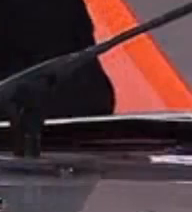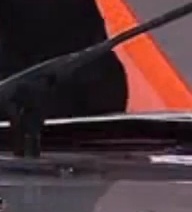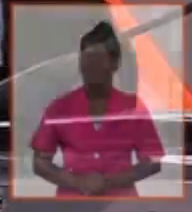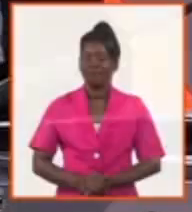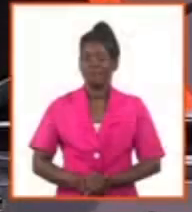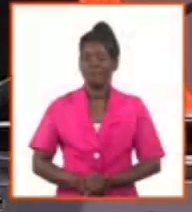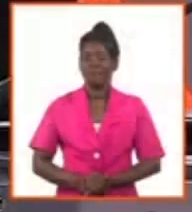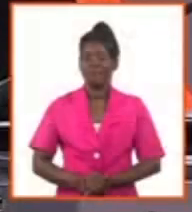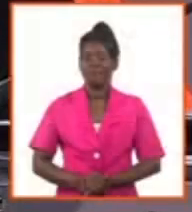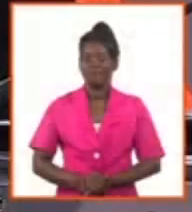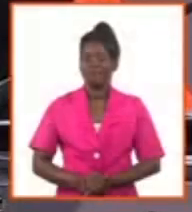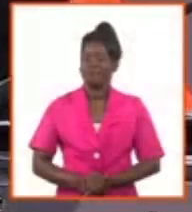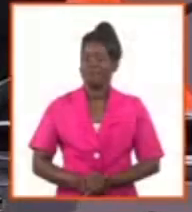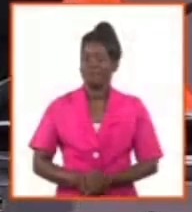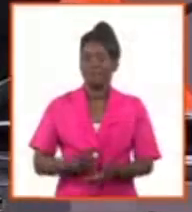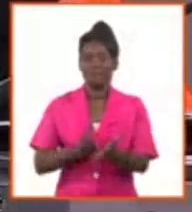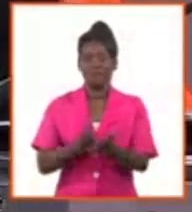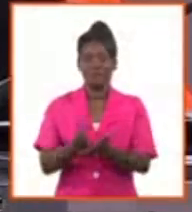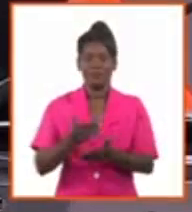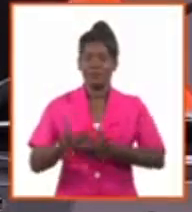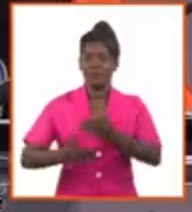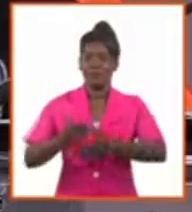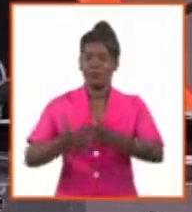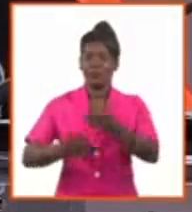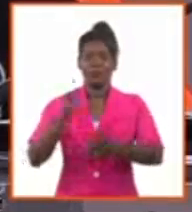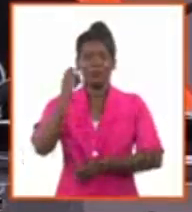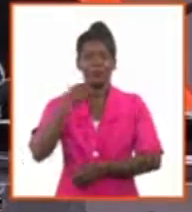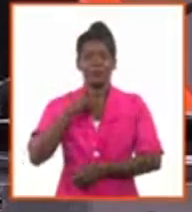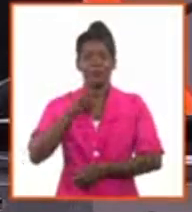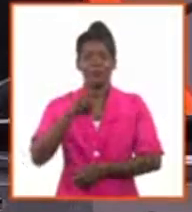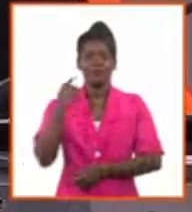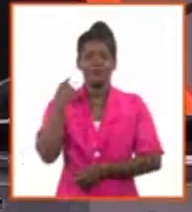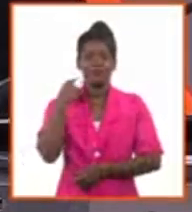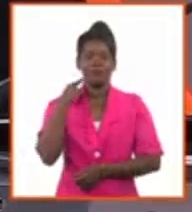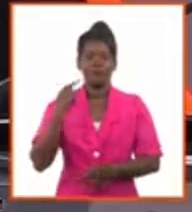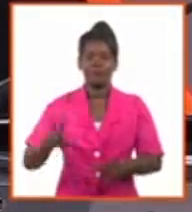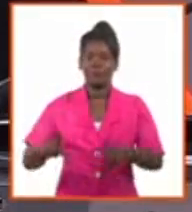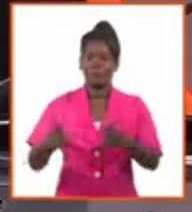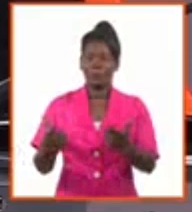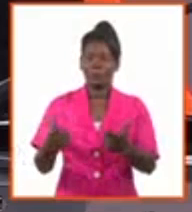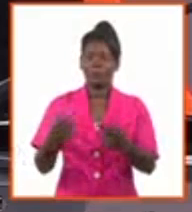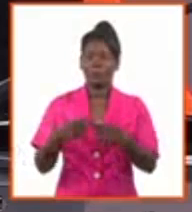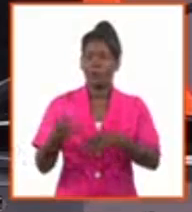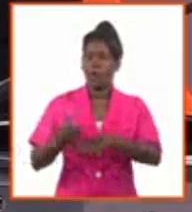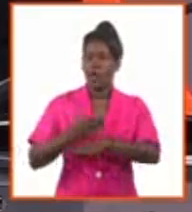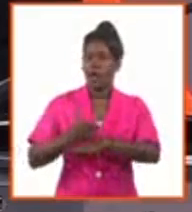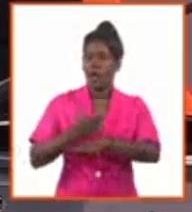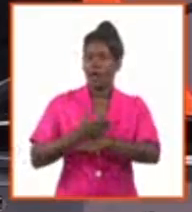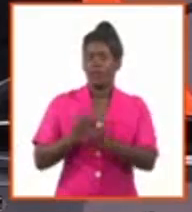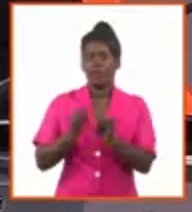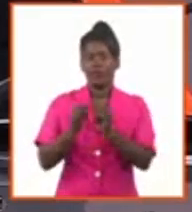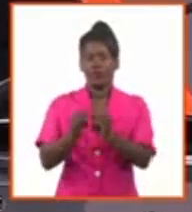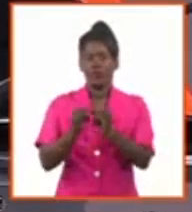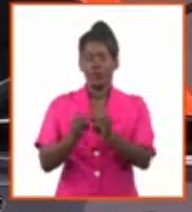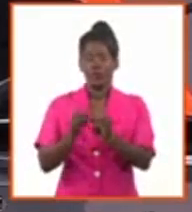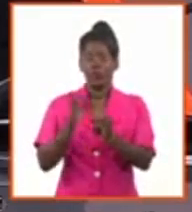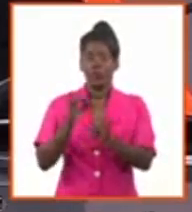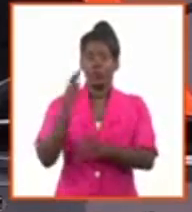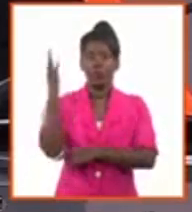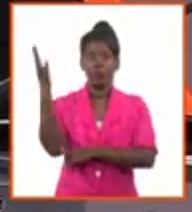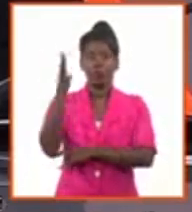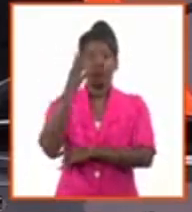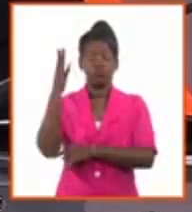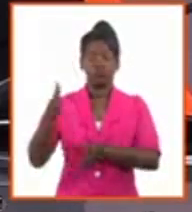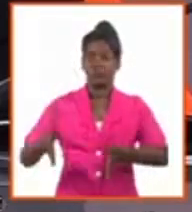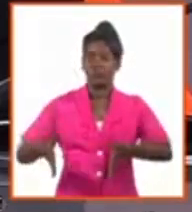Bueno, seguimos hablando del proceso de la FEU en su 10º Congreso. Antes quiero actualizarles pues informaciones que estaba dando el Instituto de